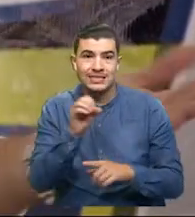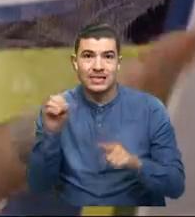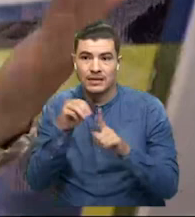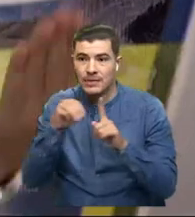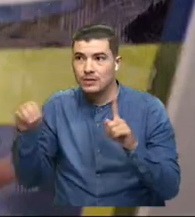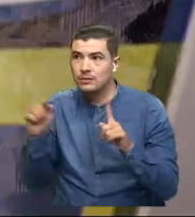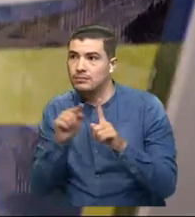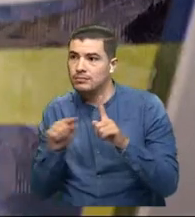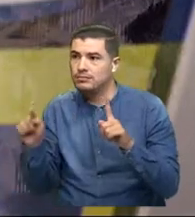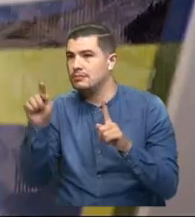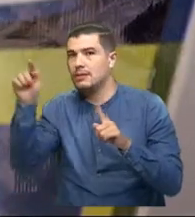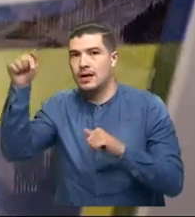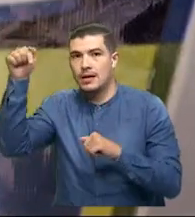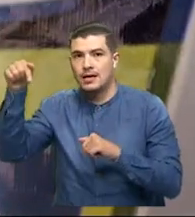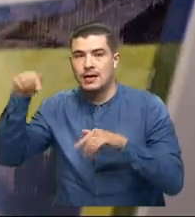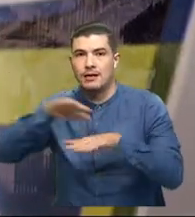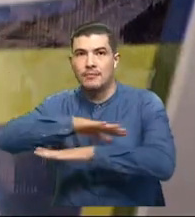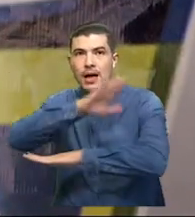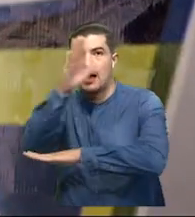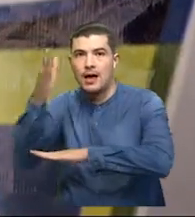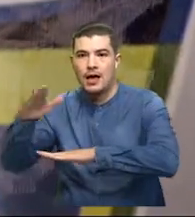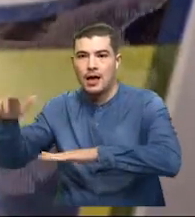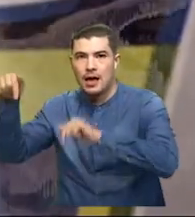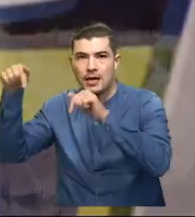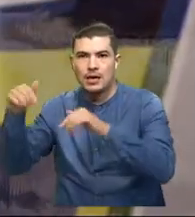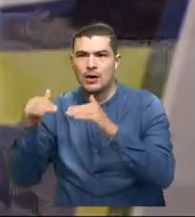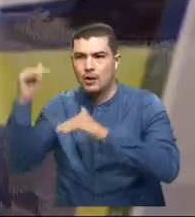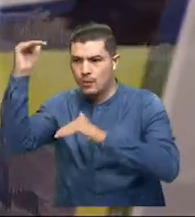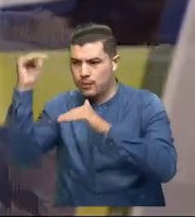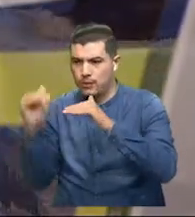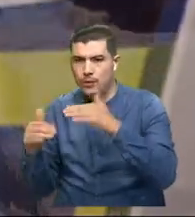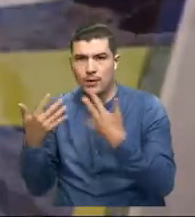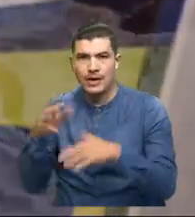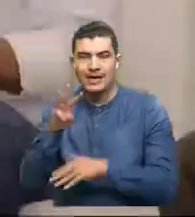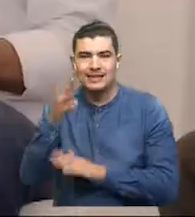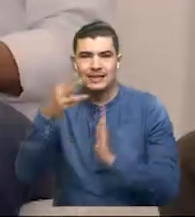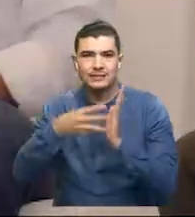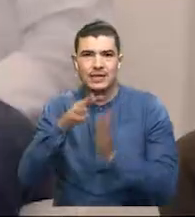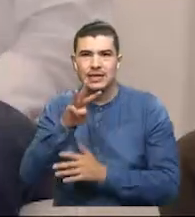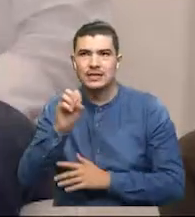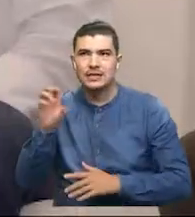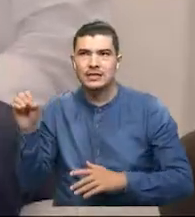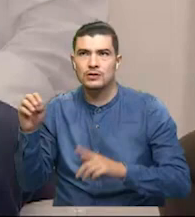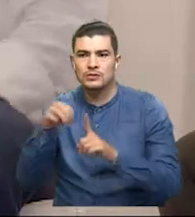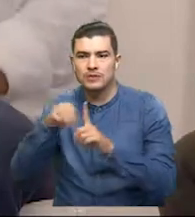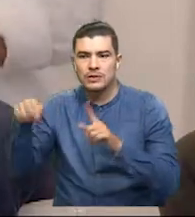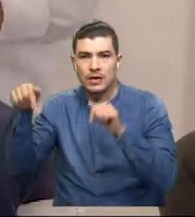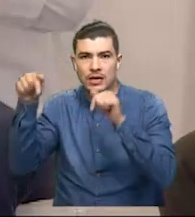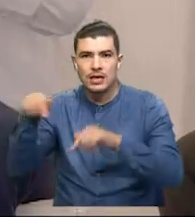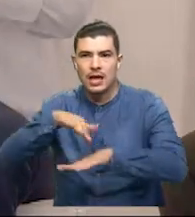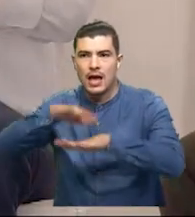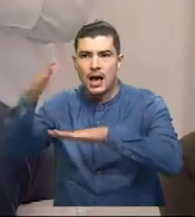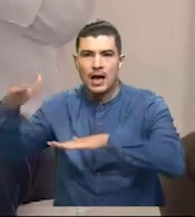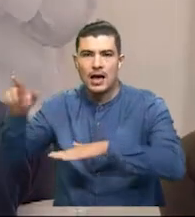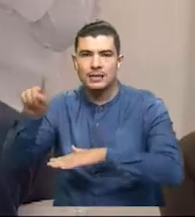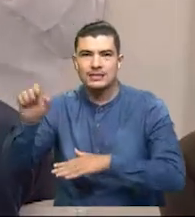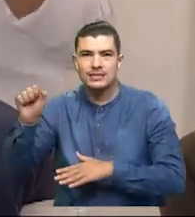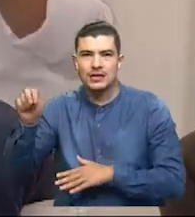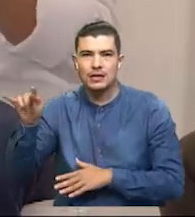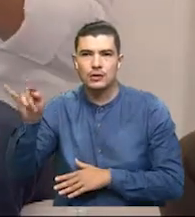del mar, que es lo que tenemos aquí en el Valle del Magdalena Medio, ascender a más de 3.300 metros de altura en el páramo de Santurbán, hace